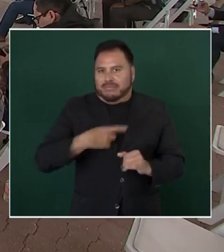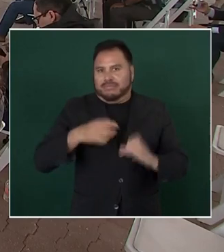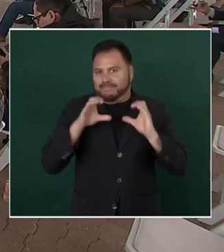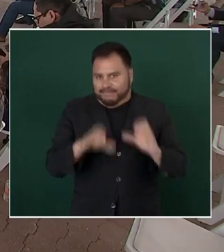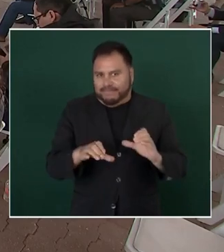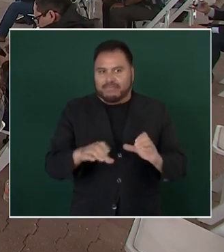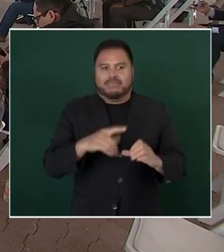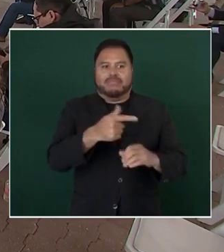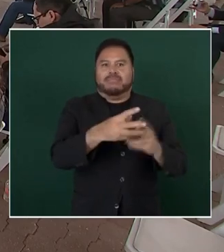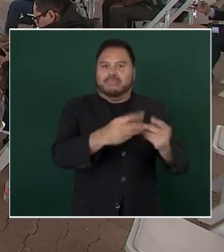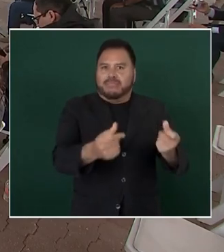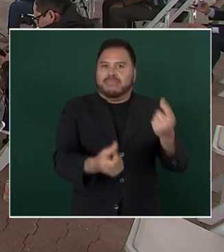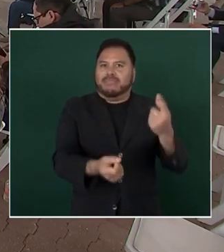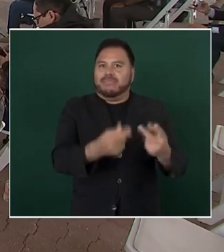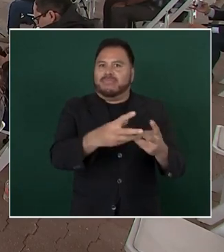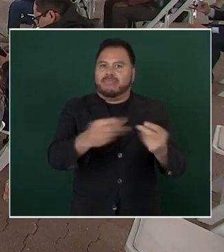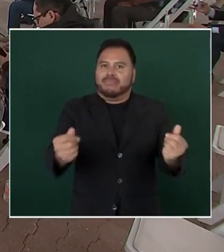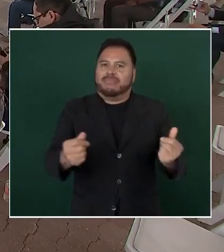extinción porque